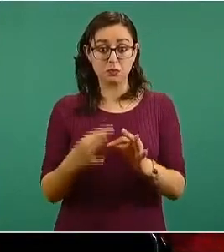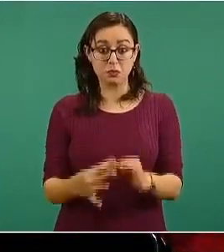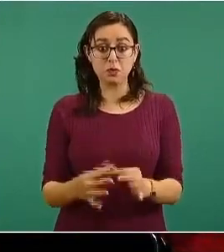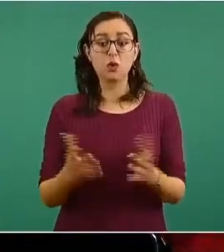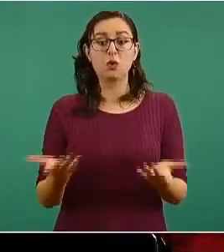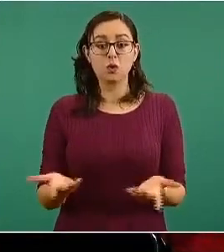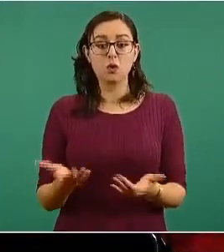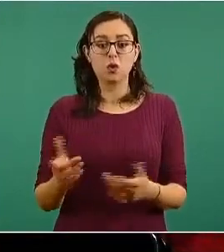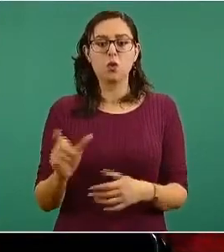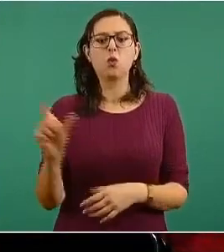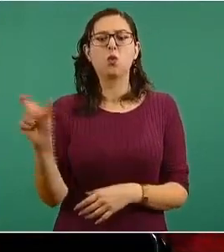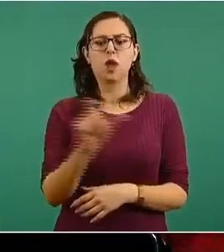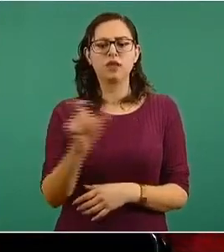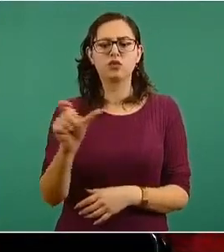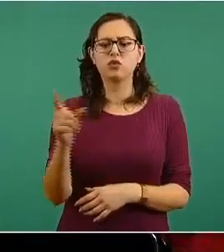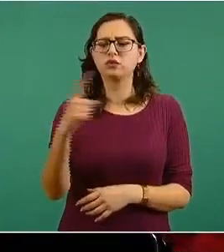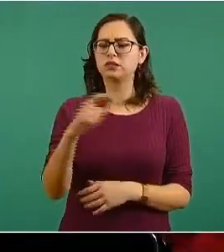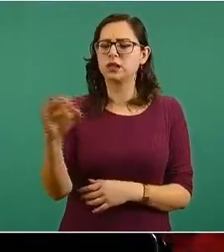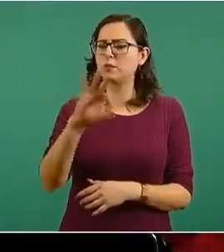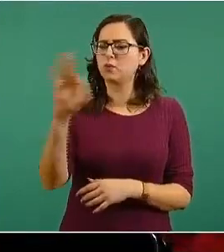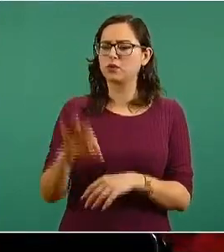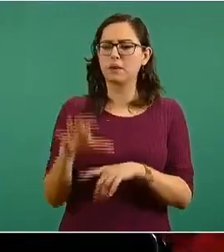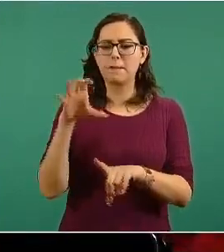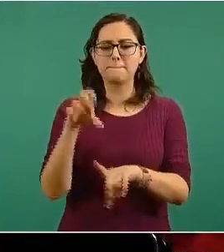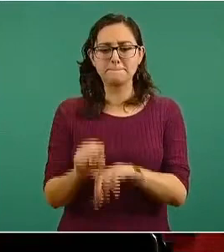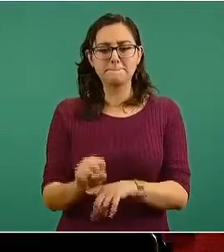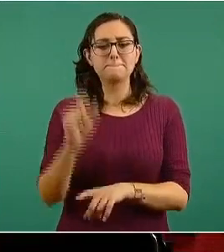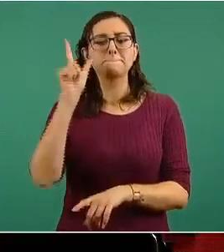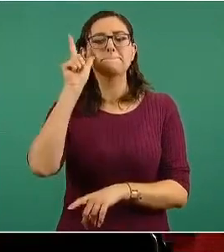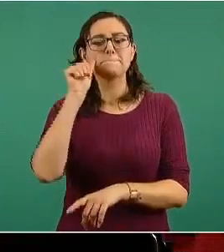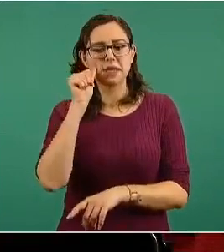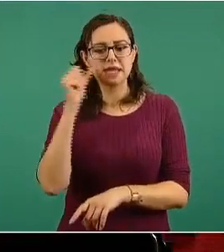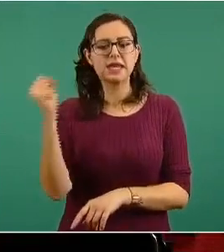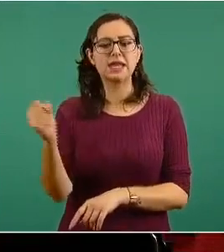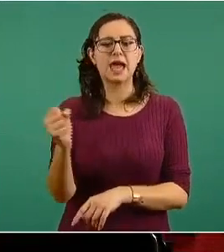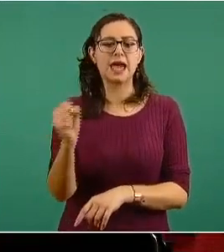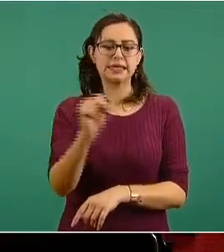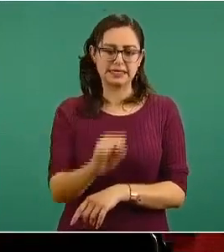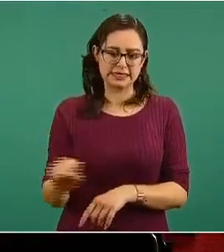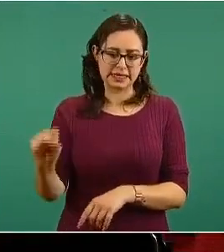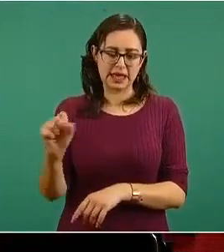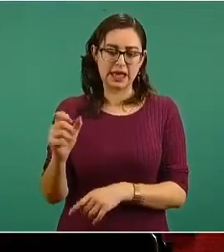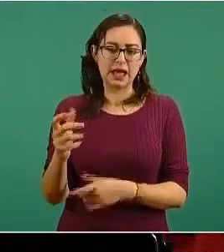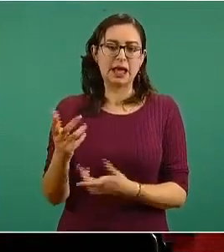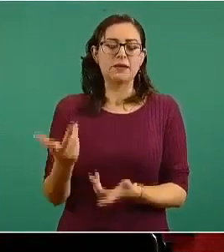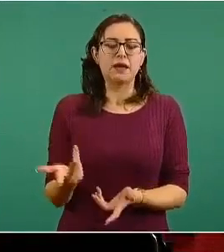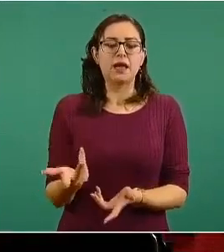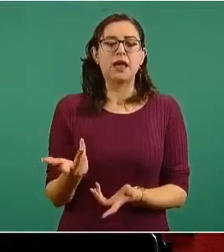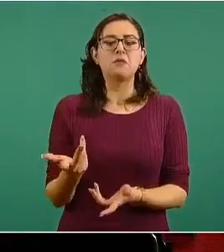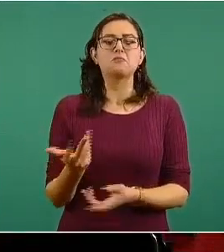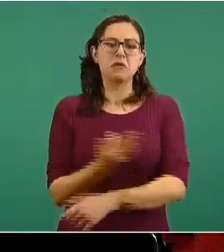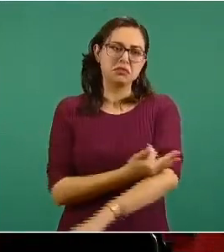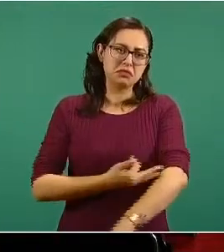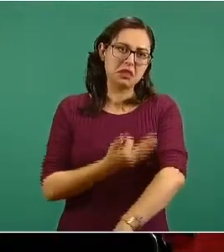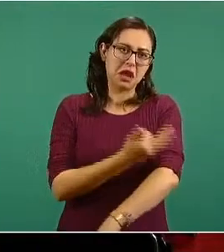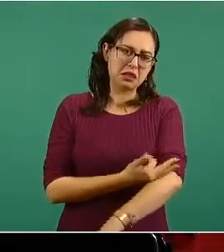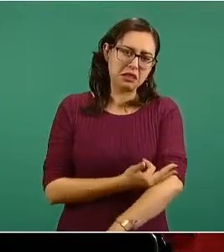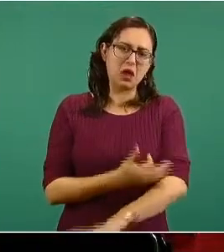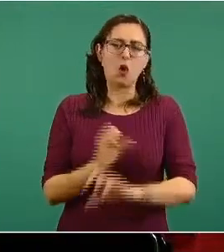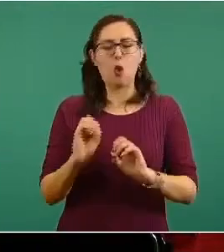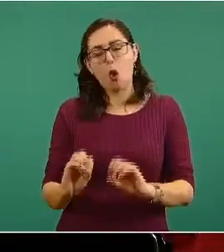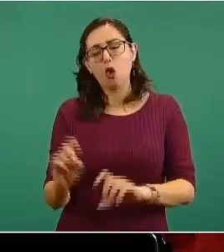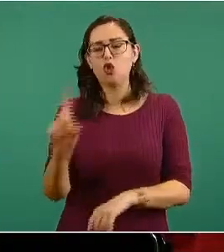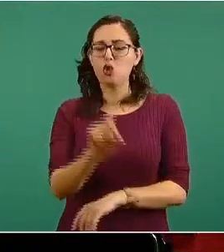terminando posiblemente mañana sábado por la tarde, quizás si hubiera alguna dificultad logística, podría terminarse del todo